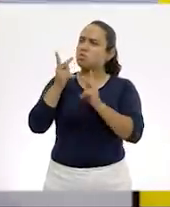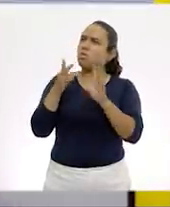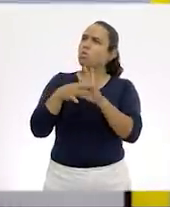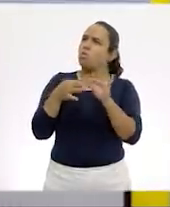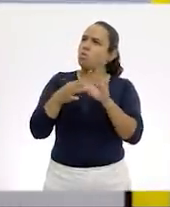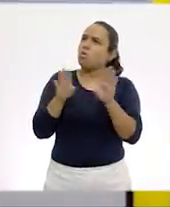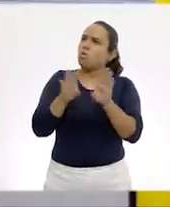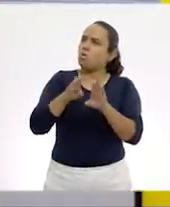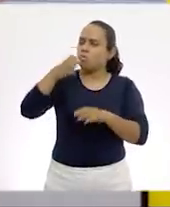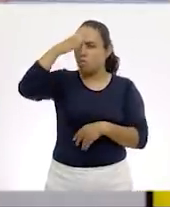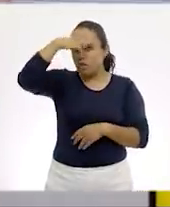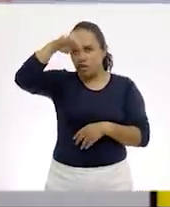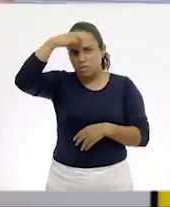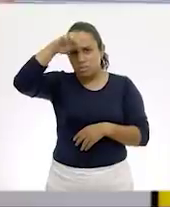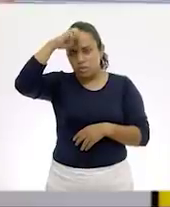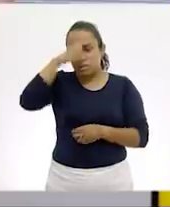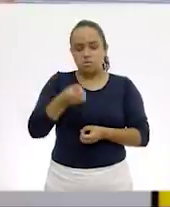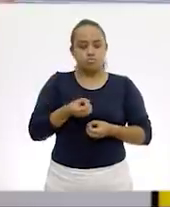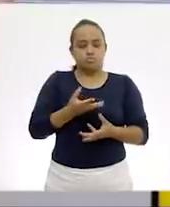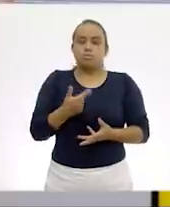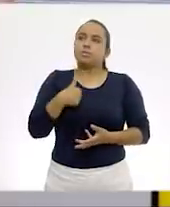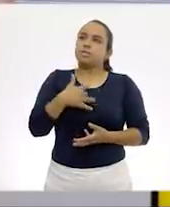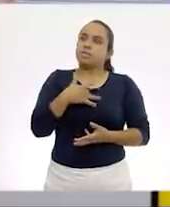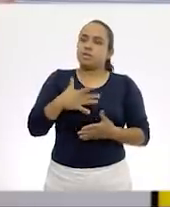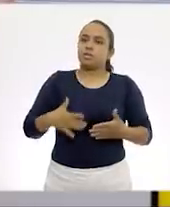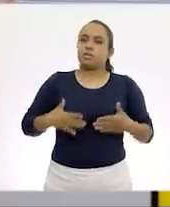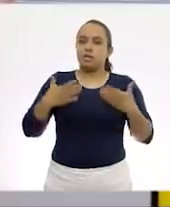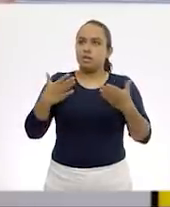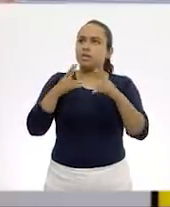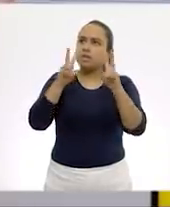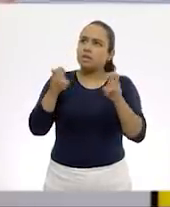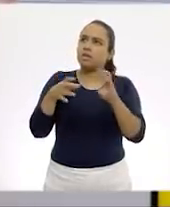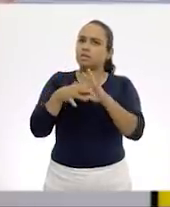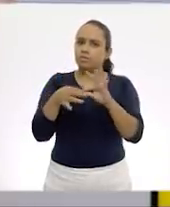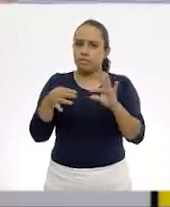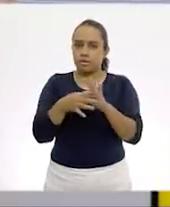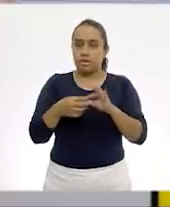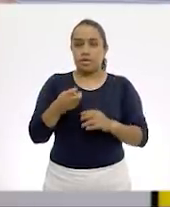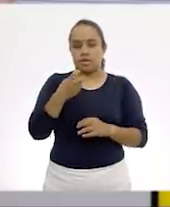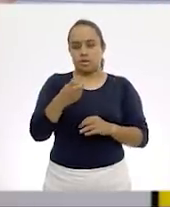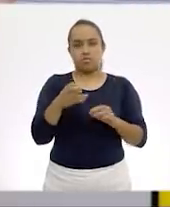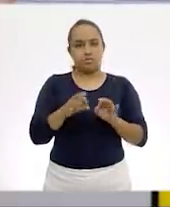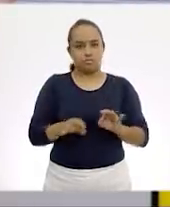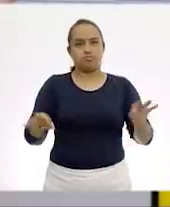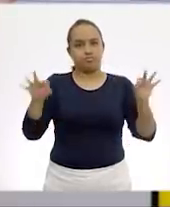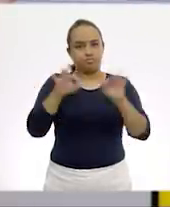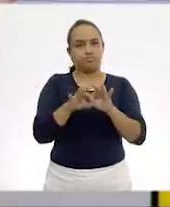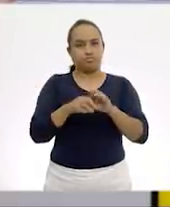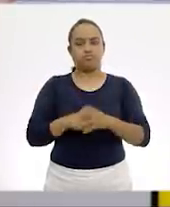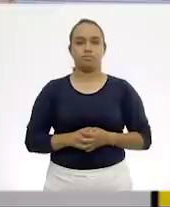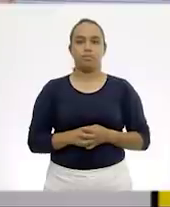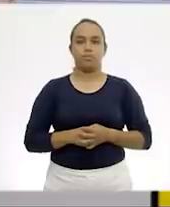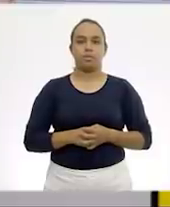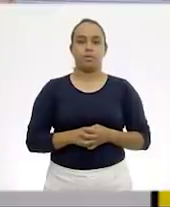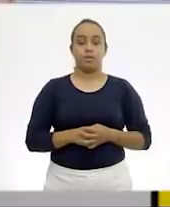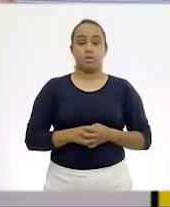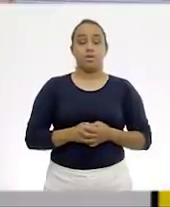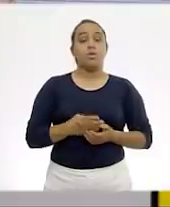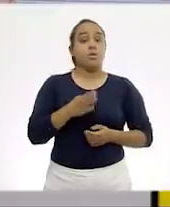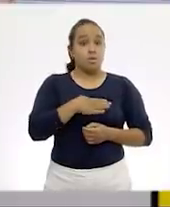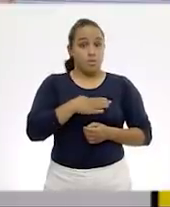tengan experiencia y que nos den confianza para tratar estos temas es algo muy importante. Bueno,